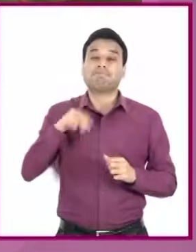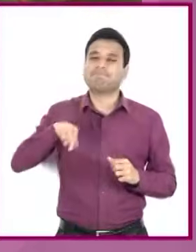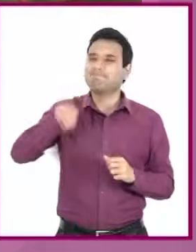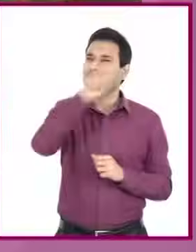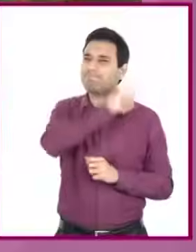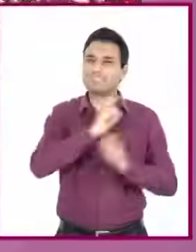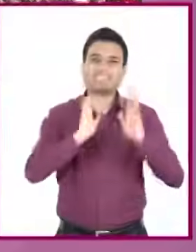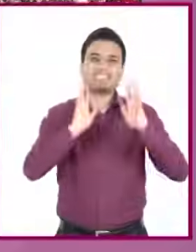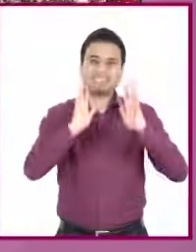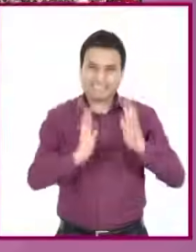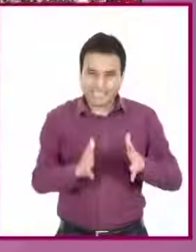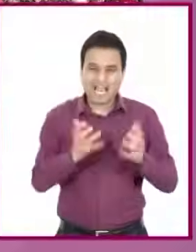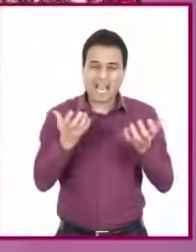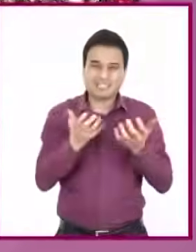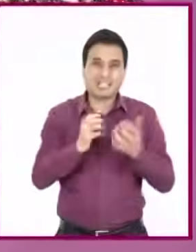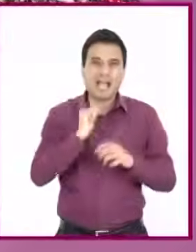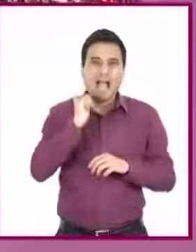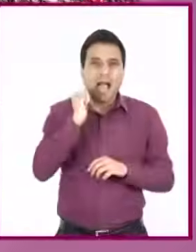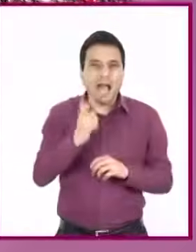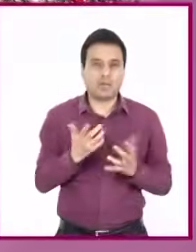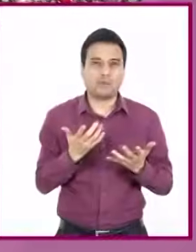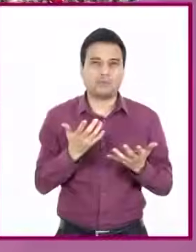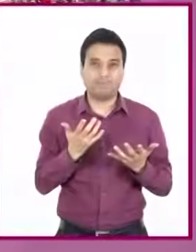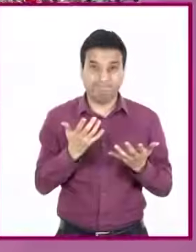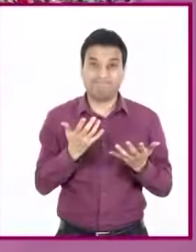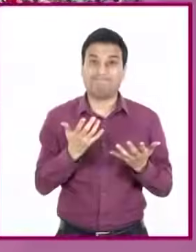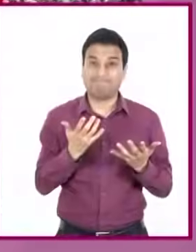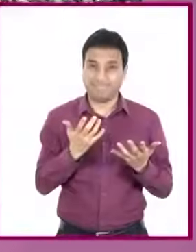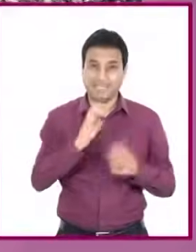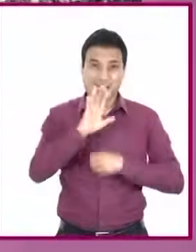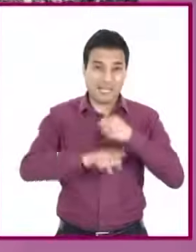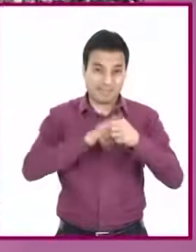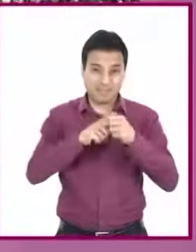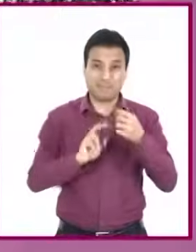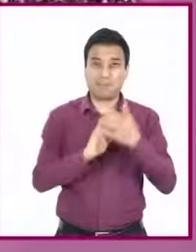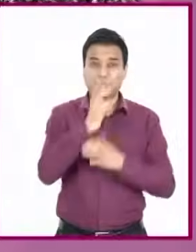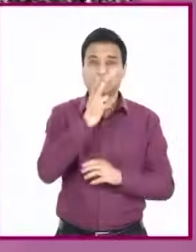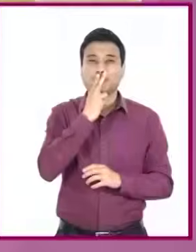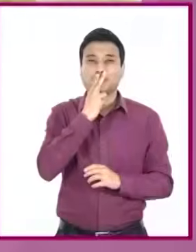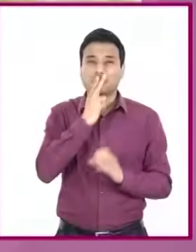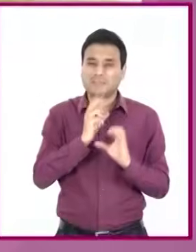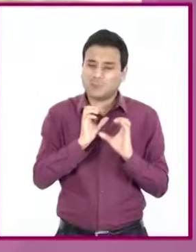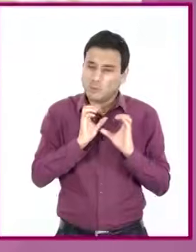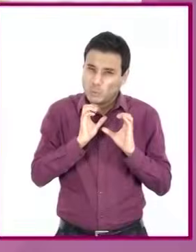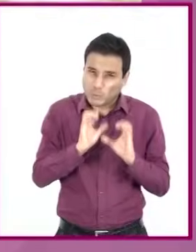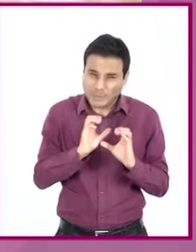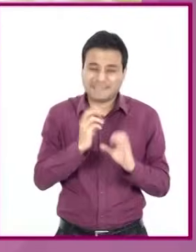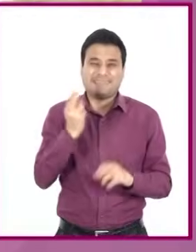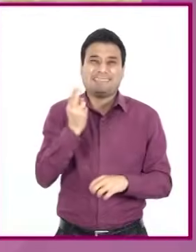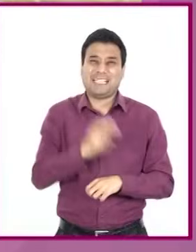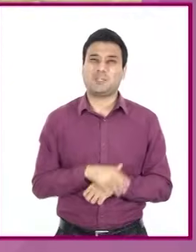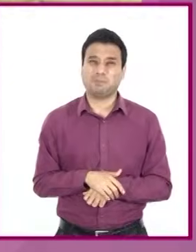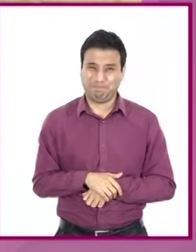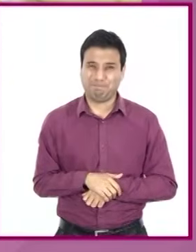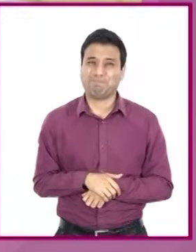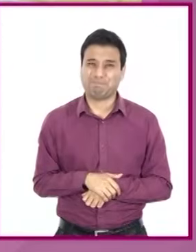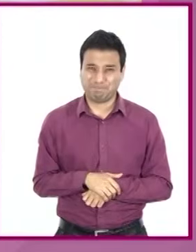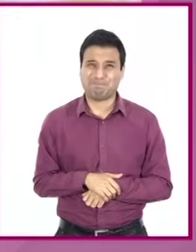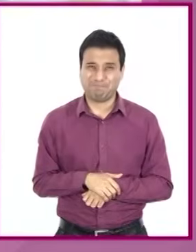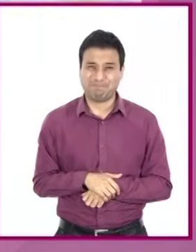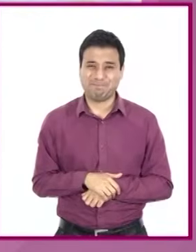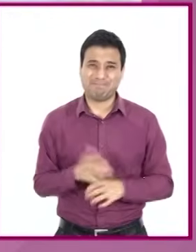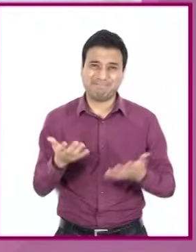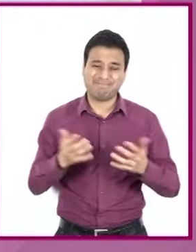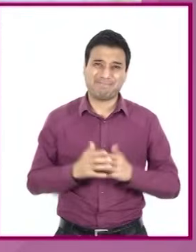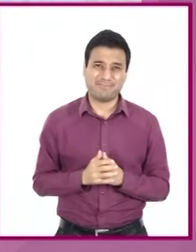prioridad emprender acciones que nos ayuden a cuidar a la biodiversidad, que es afectada no solo por su cercanía con estos lugares